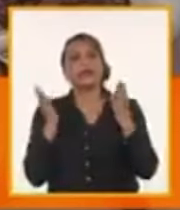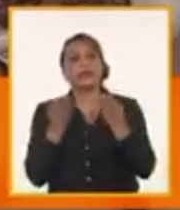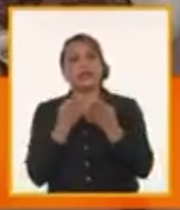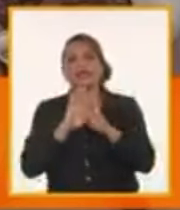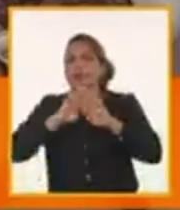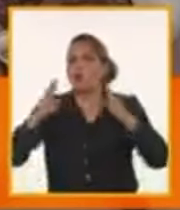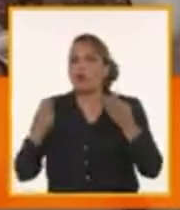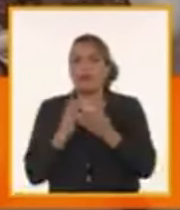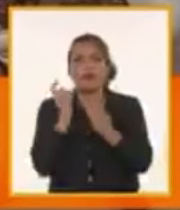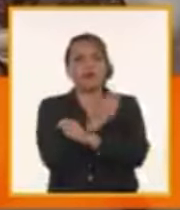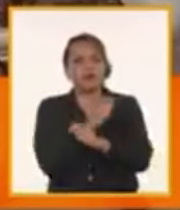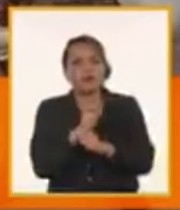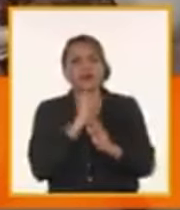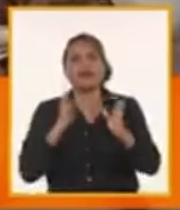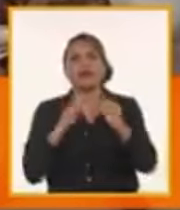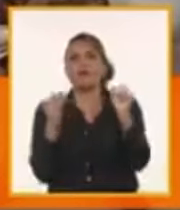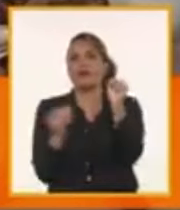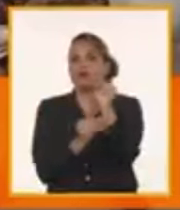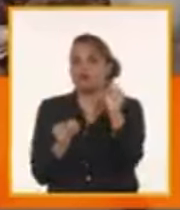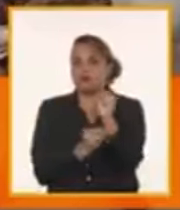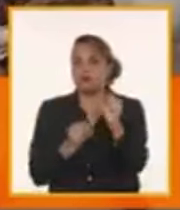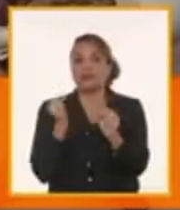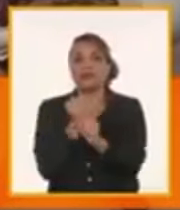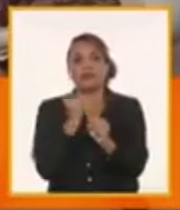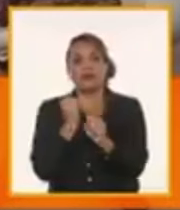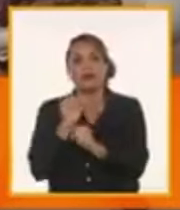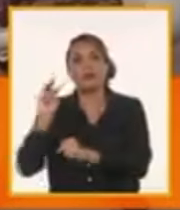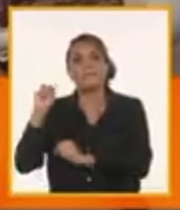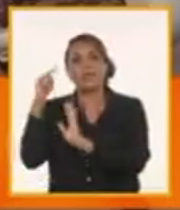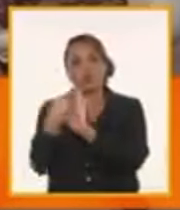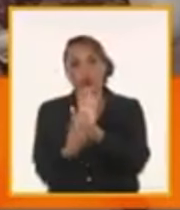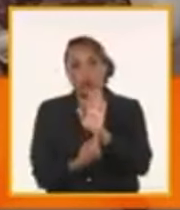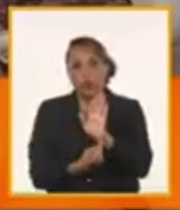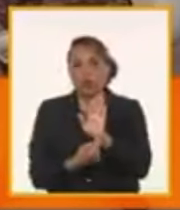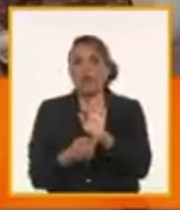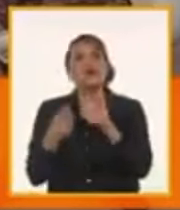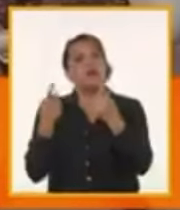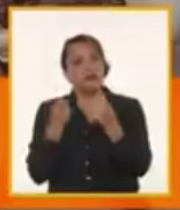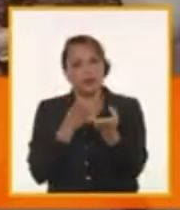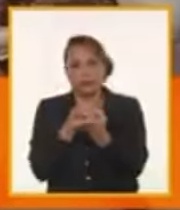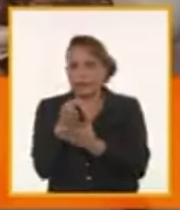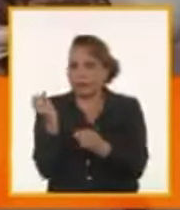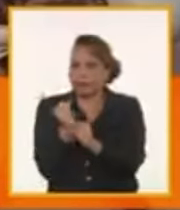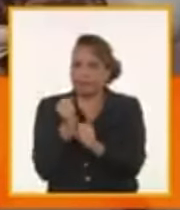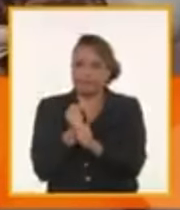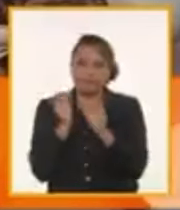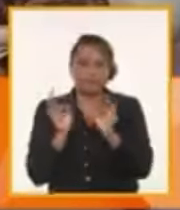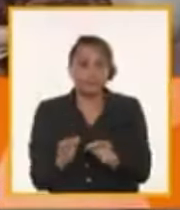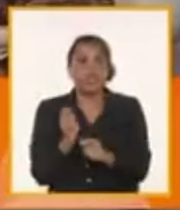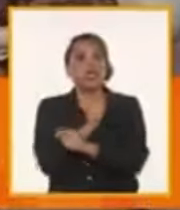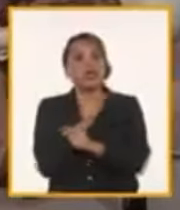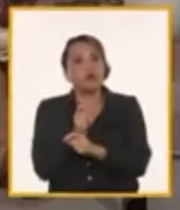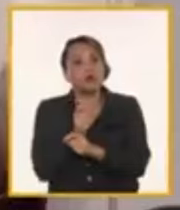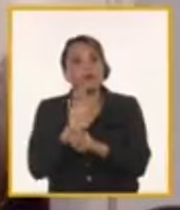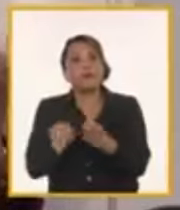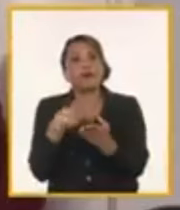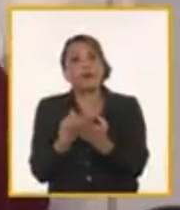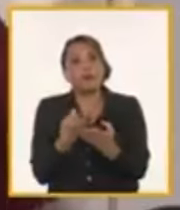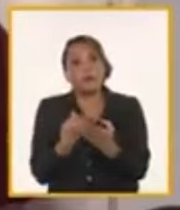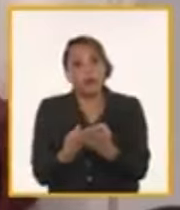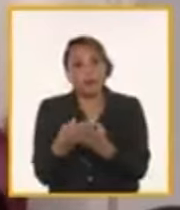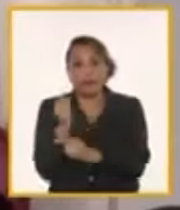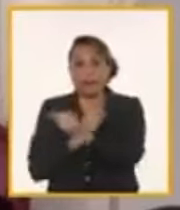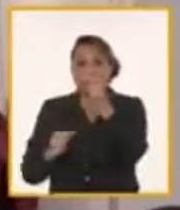una etapa de mucho fortalecimiento del trabajo metodológico todavía fecho yo creo que todavía este curso nos estamos proponiendo como una de las